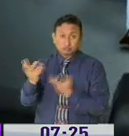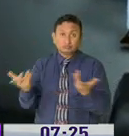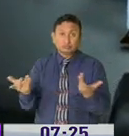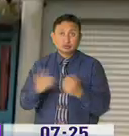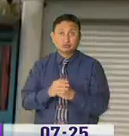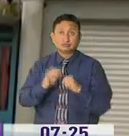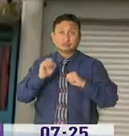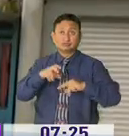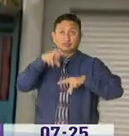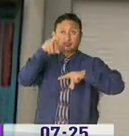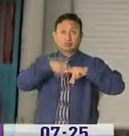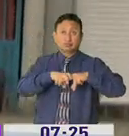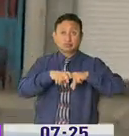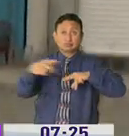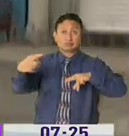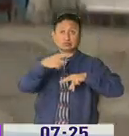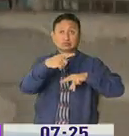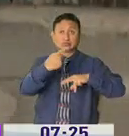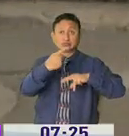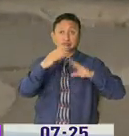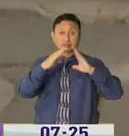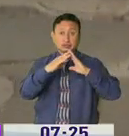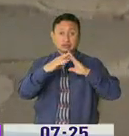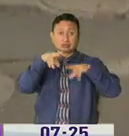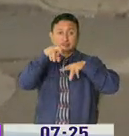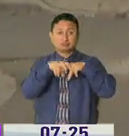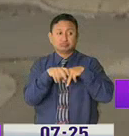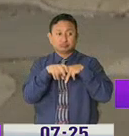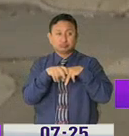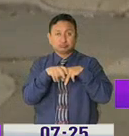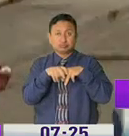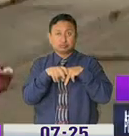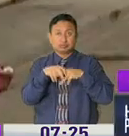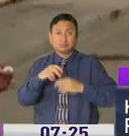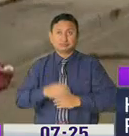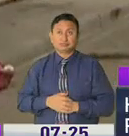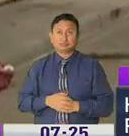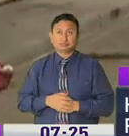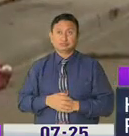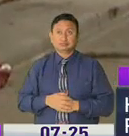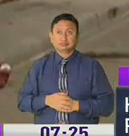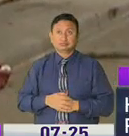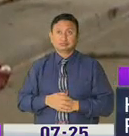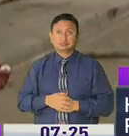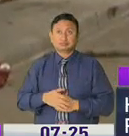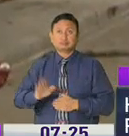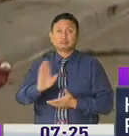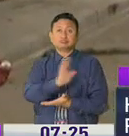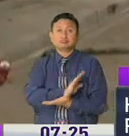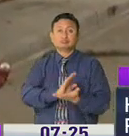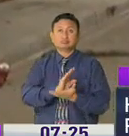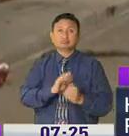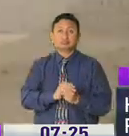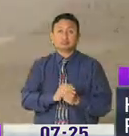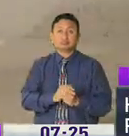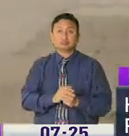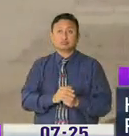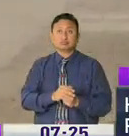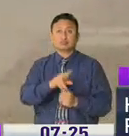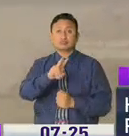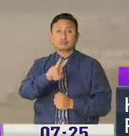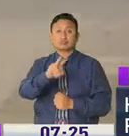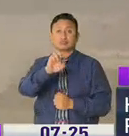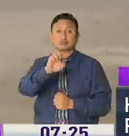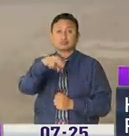el portal de esta vivienda abandonada, ubicada en la cooperativa Vencer o Morir, en la isla